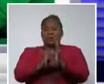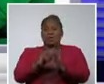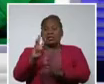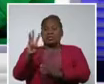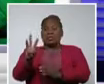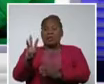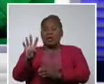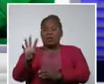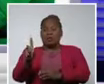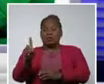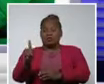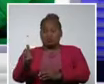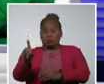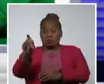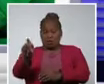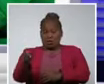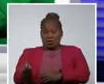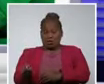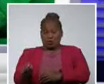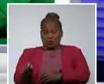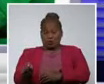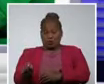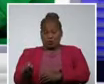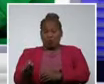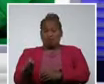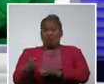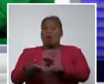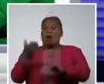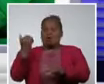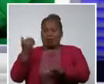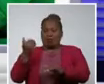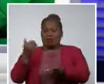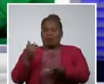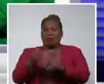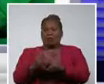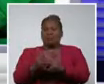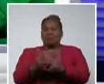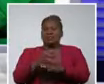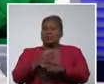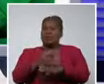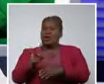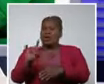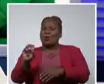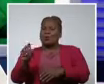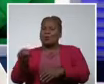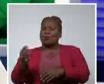48.341 pacientes recuperados, el 90,7%.